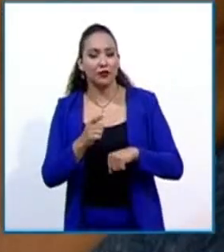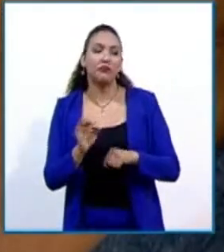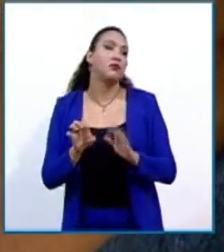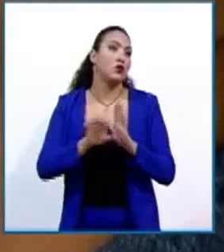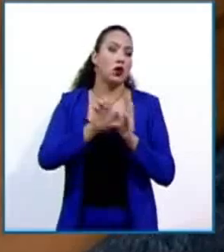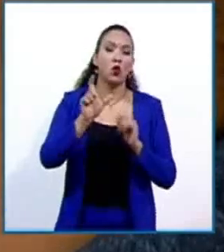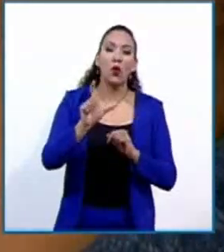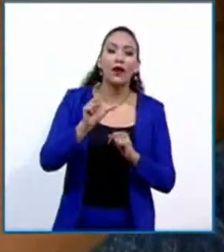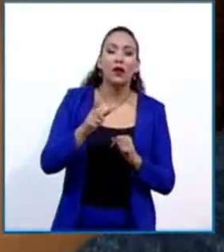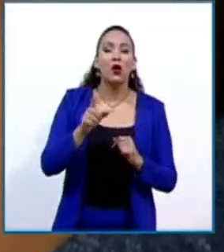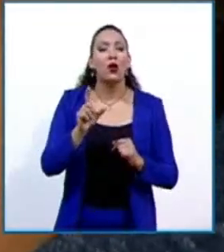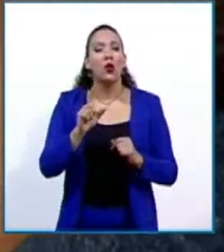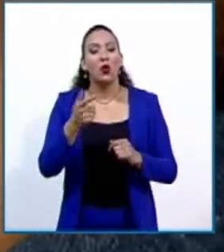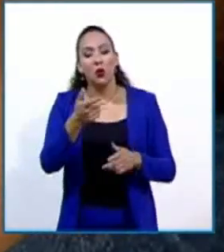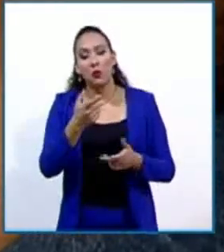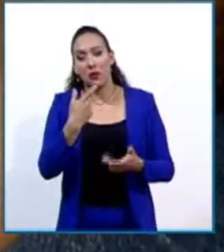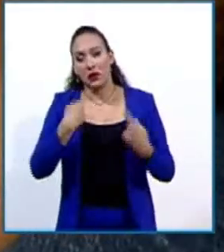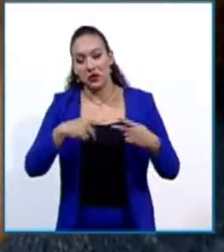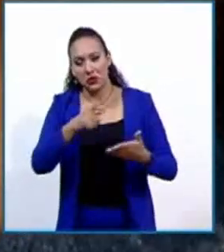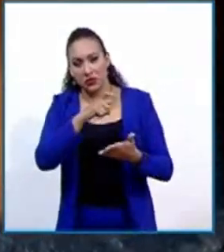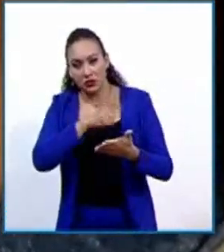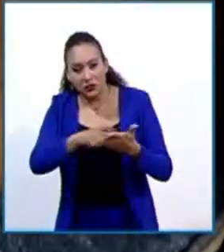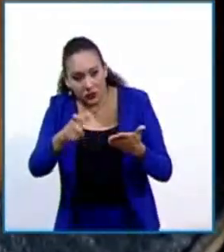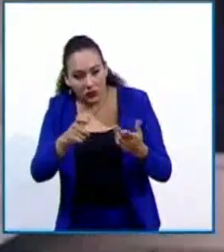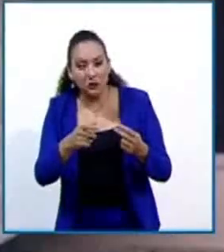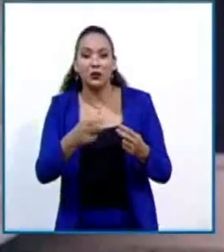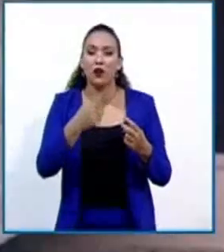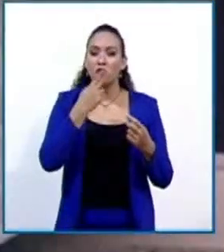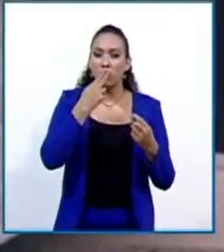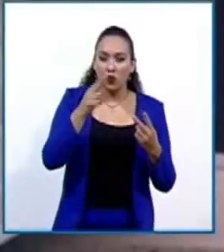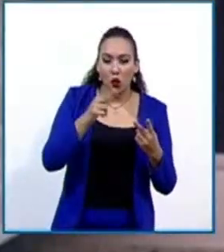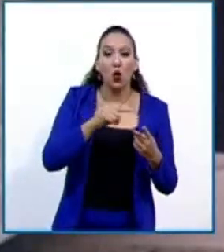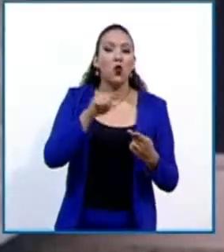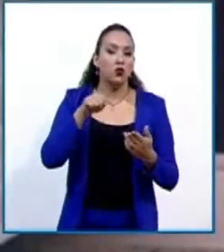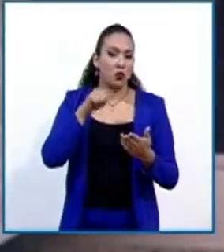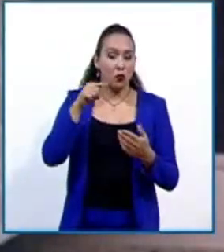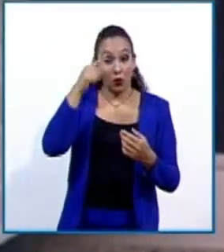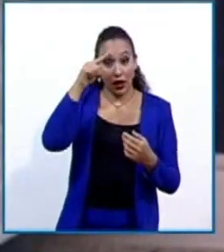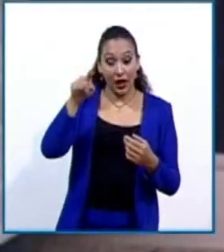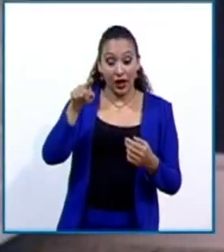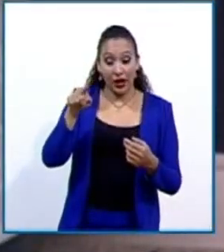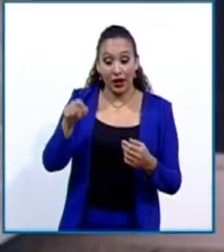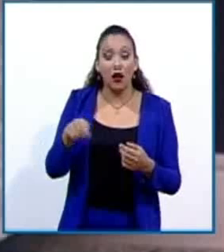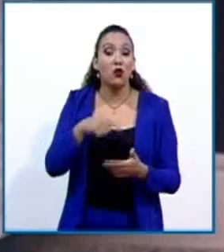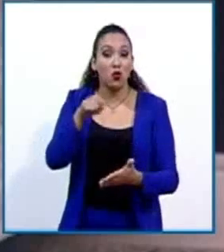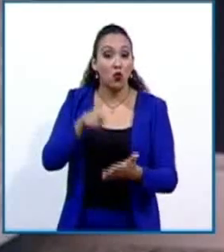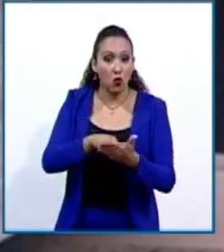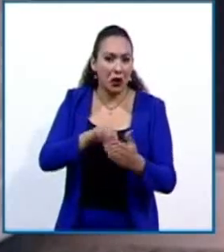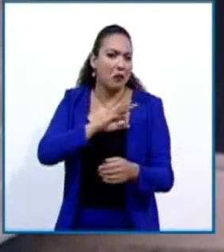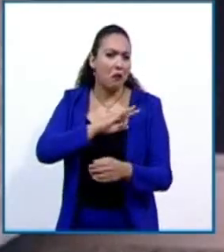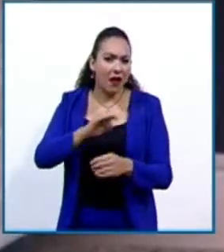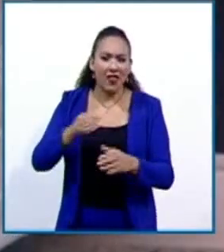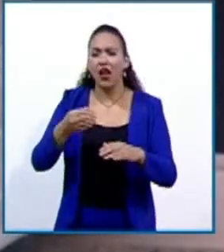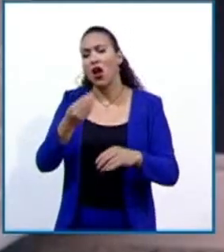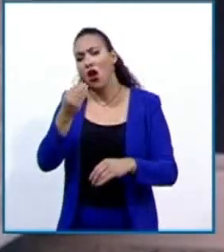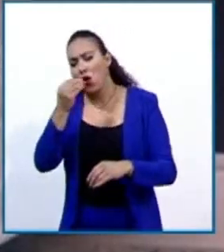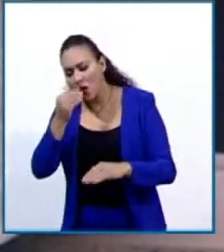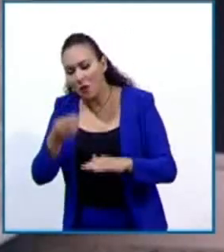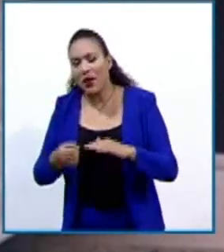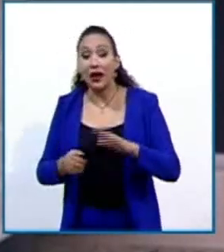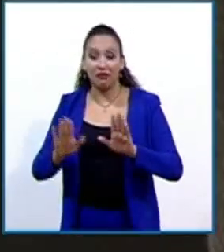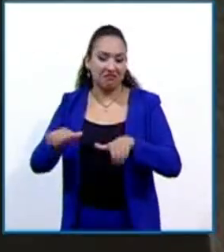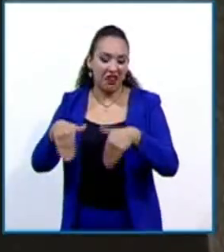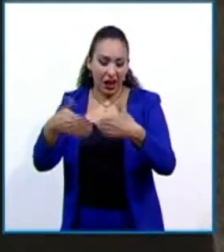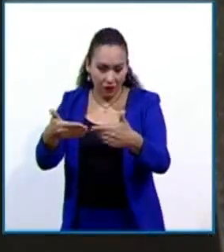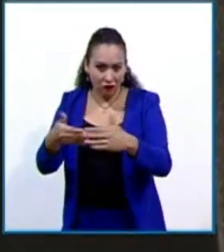consumo de alimentos, bebidas o entretenimiento en las zonas exclusivas para fumadores. Explicó que el artículo 27 de la Ley